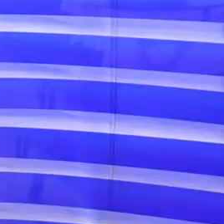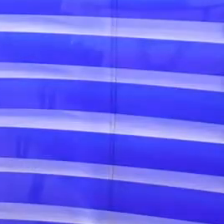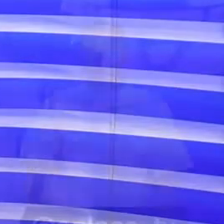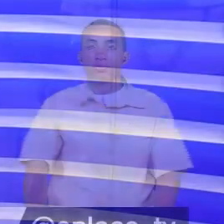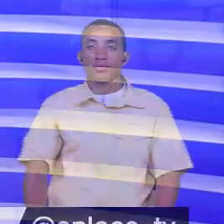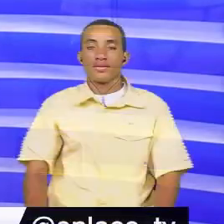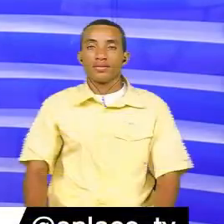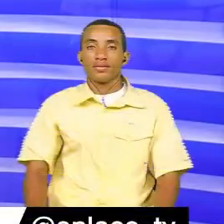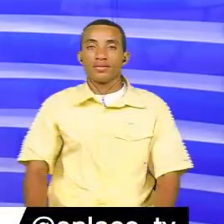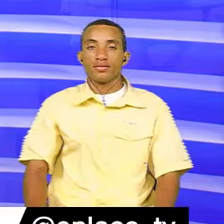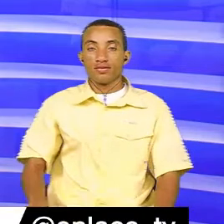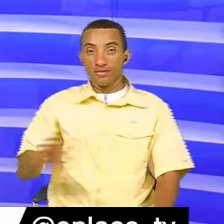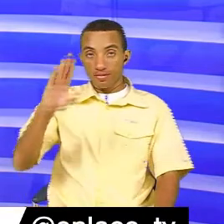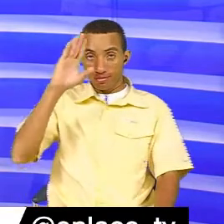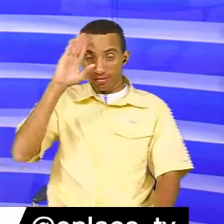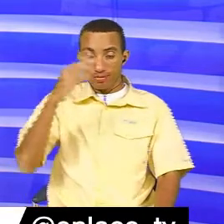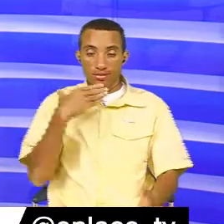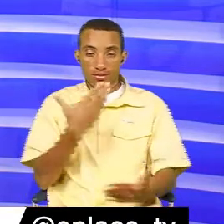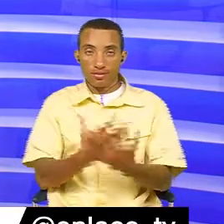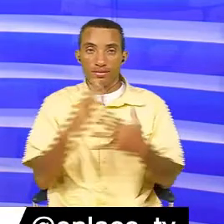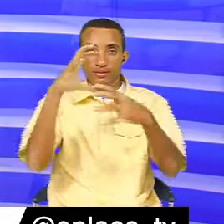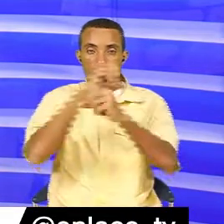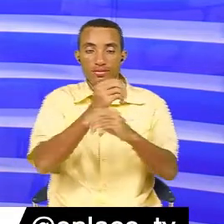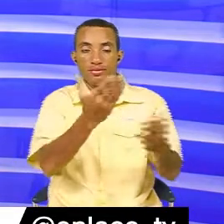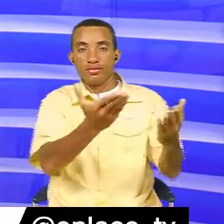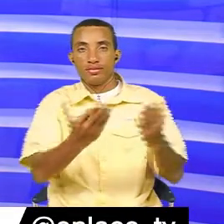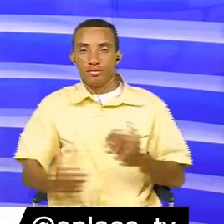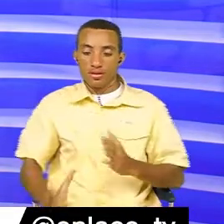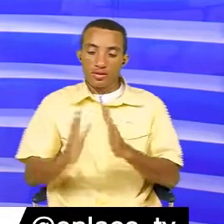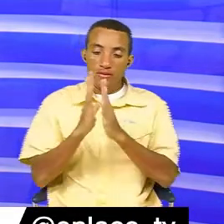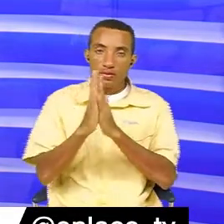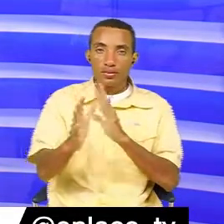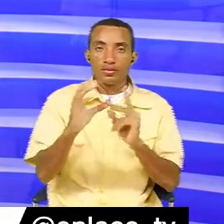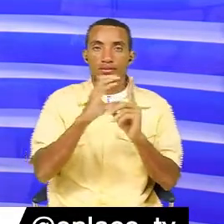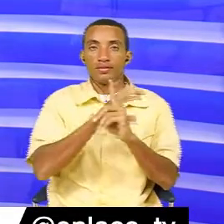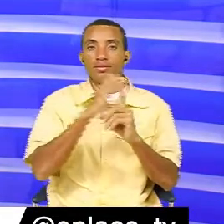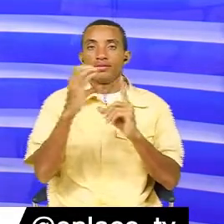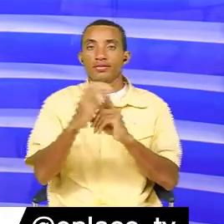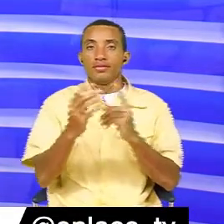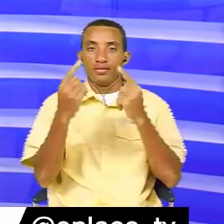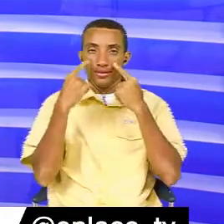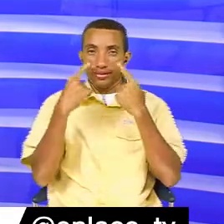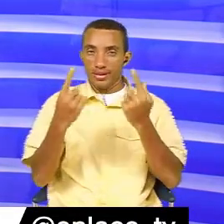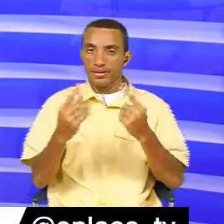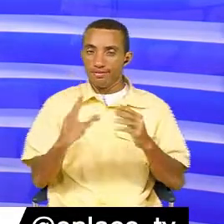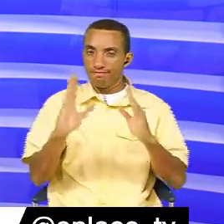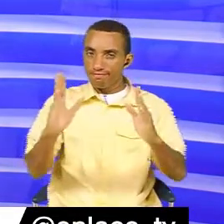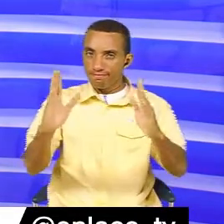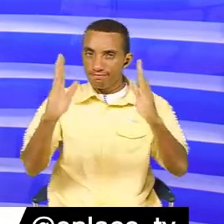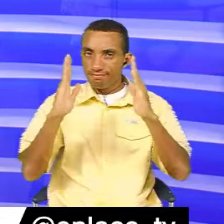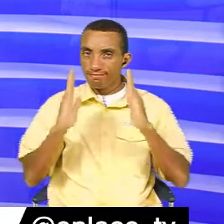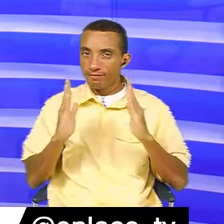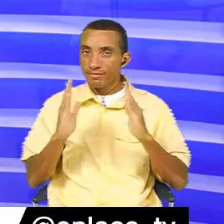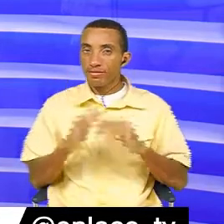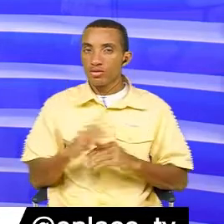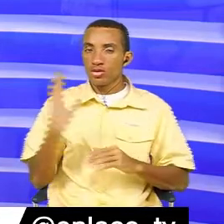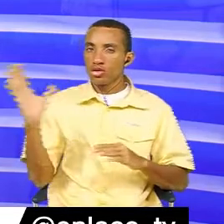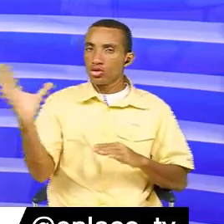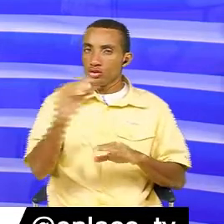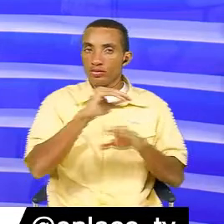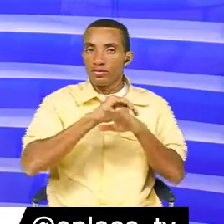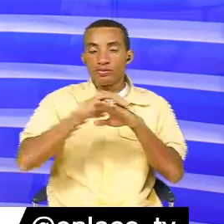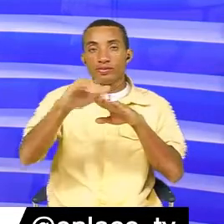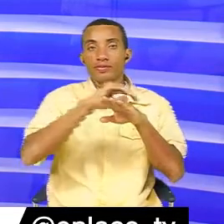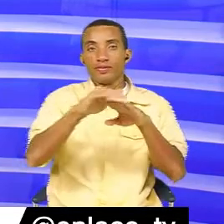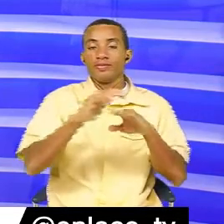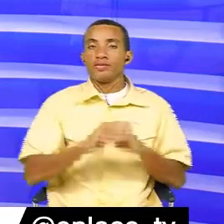Muy buenas noches, bienvenidos a la buena información de cultura y entretenimiento en La Mira. Y presten mucha atención porque están todos invitados a